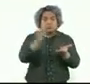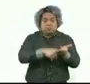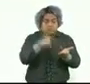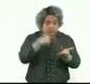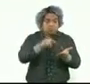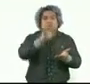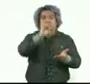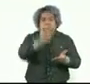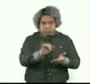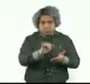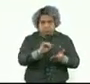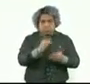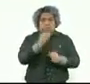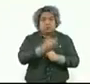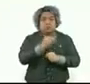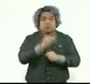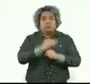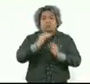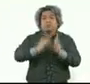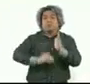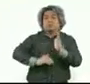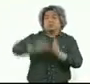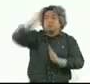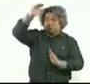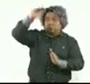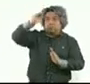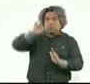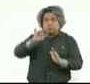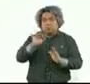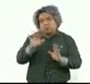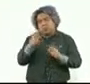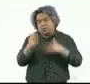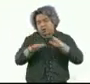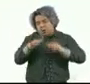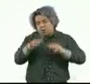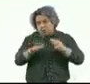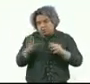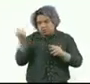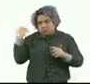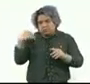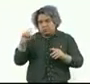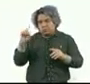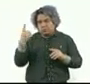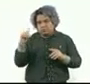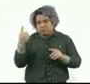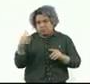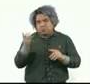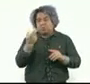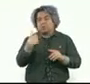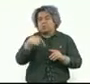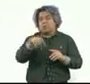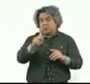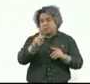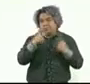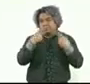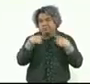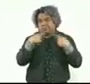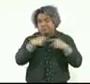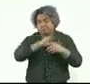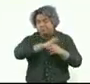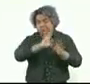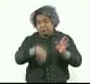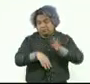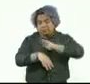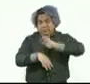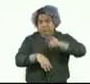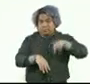en los positivos, hubo un aumento comparado a nuestros mínimos históricos que vimos en diciembre, pero el número de personas que lamentablemente ha perdido la